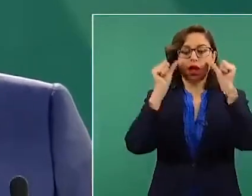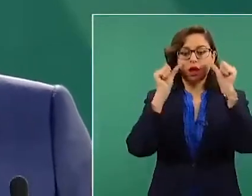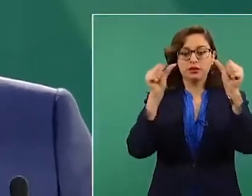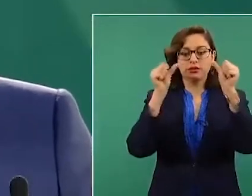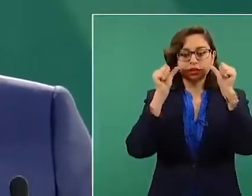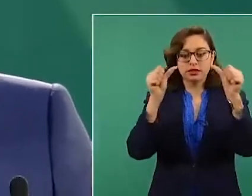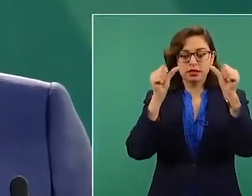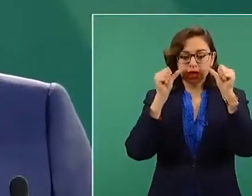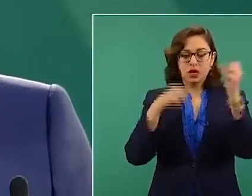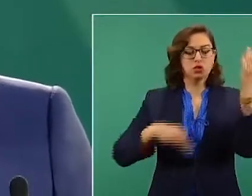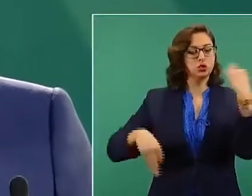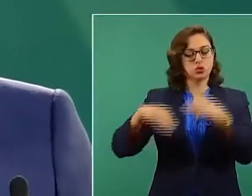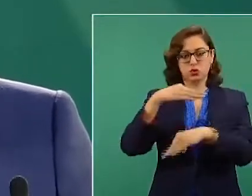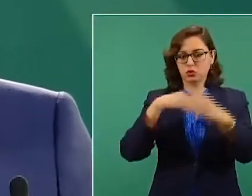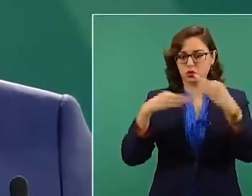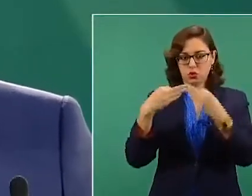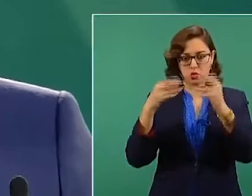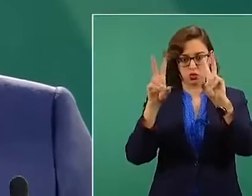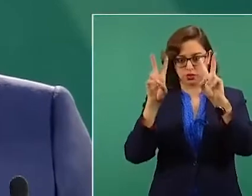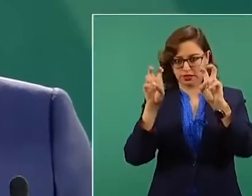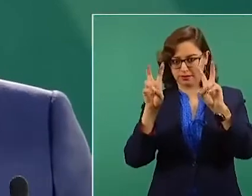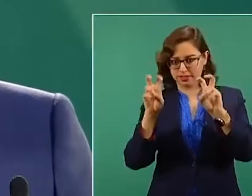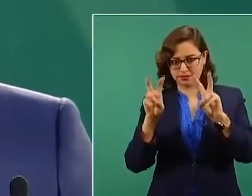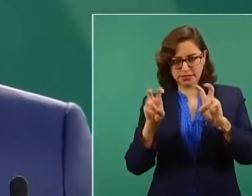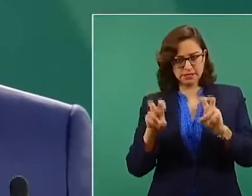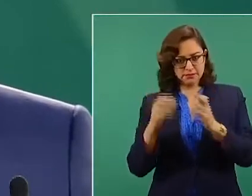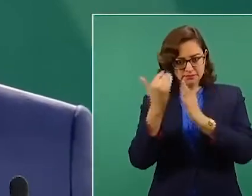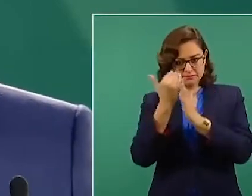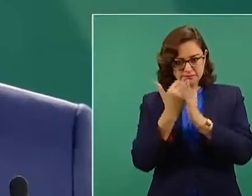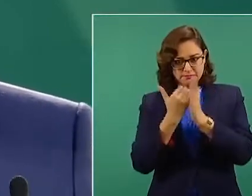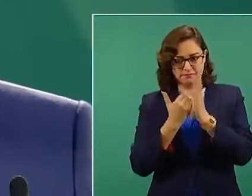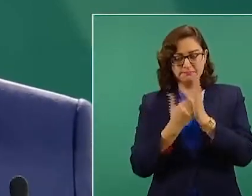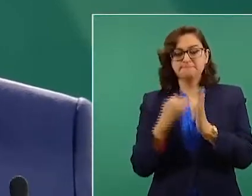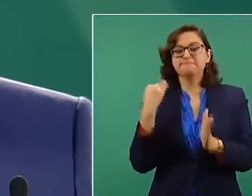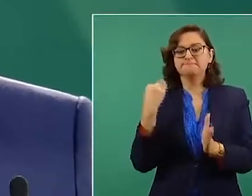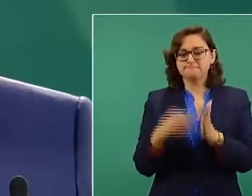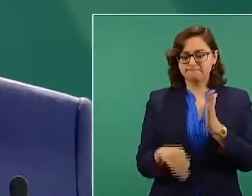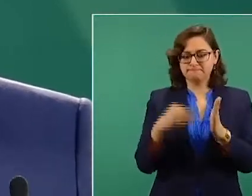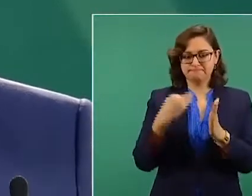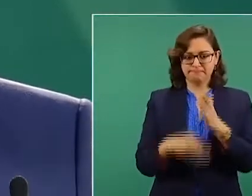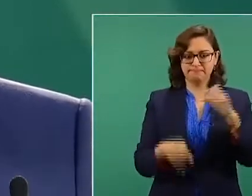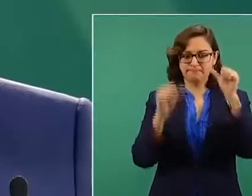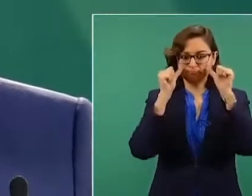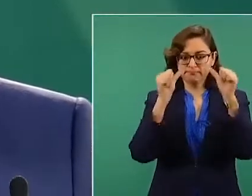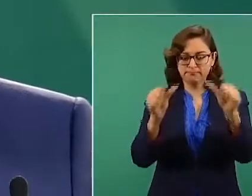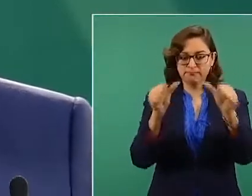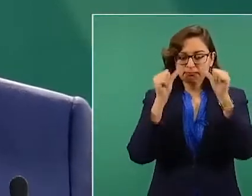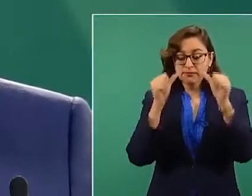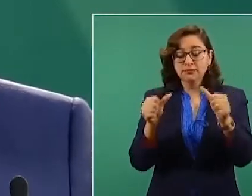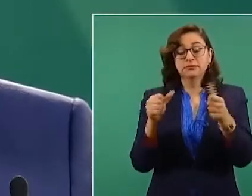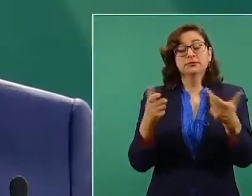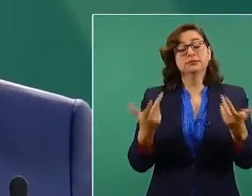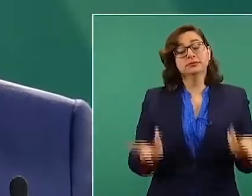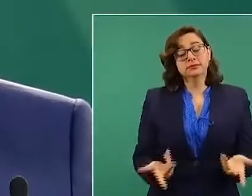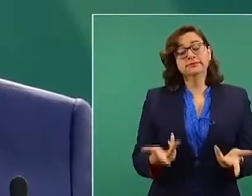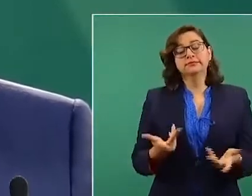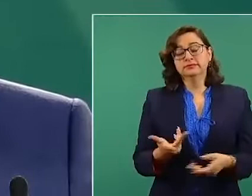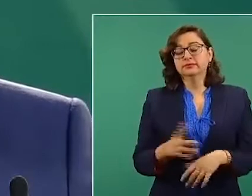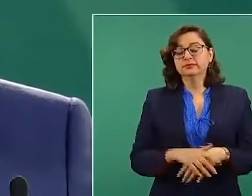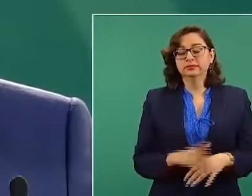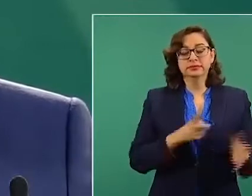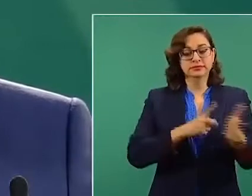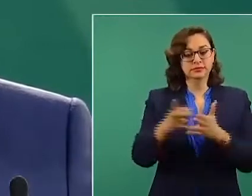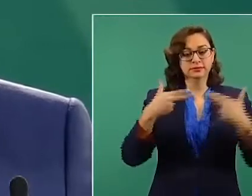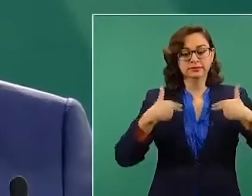los asuntos que quedaron pendientes, las herencias sobre violación